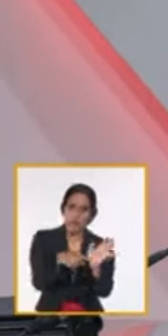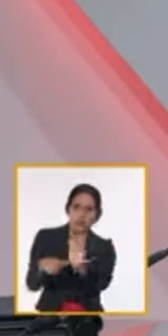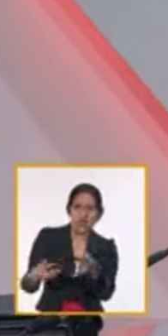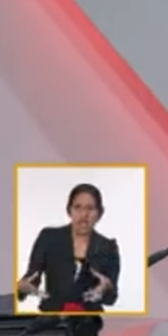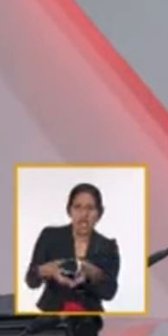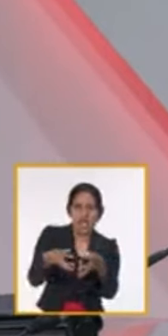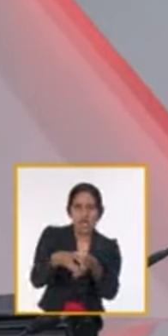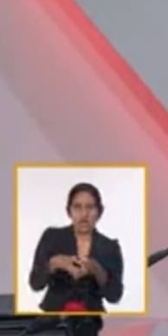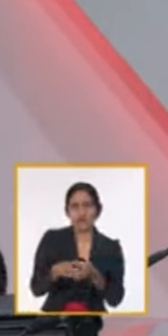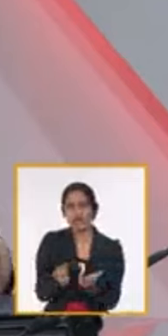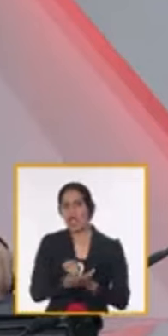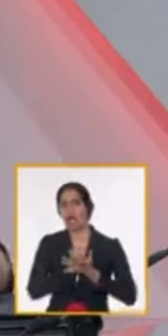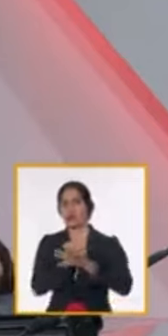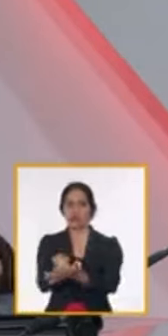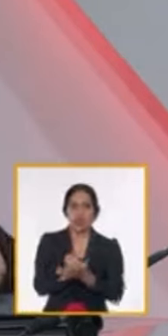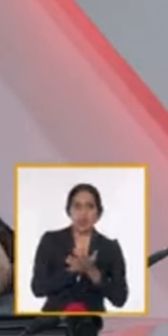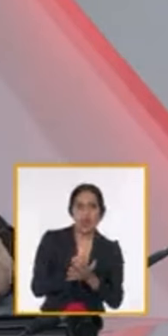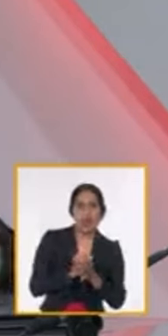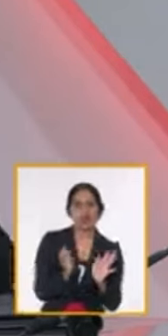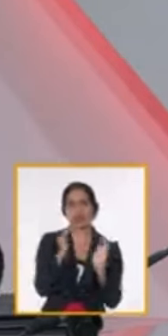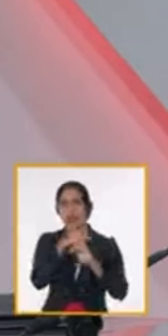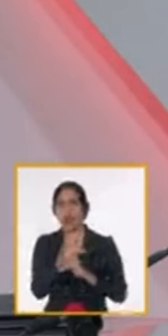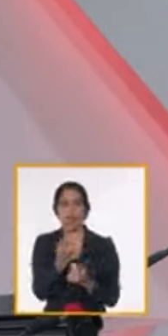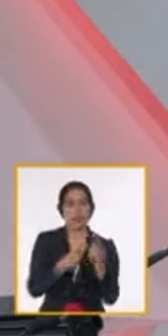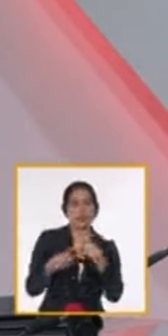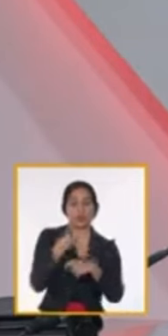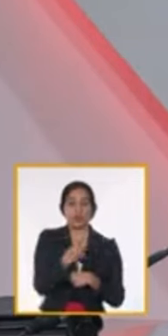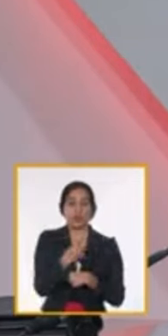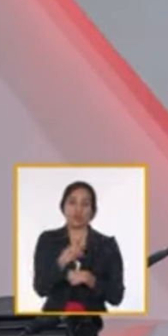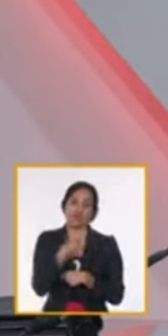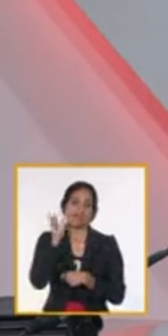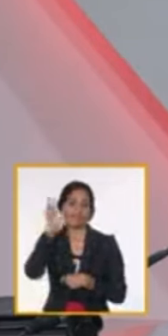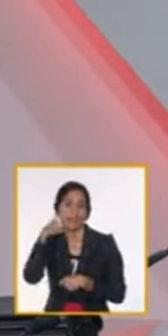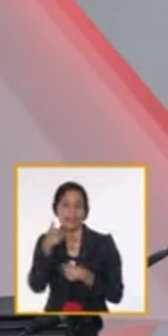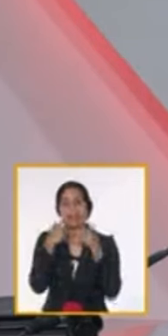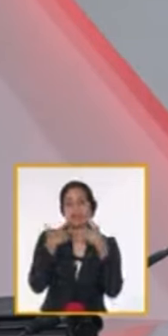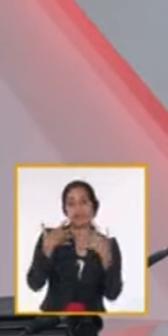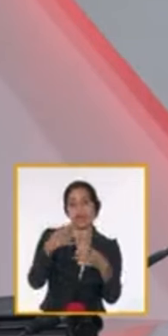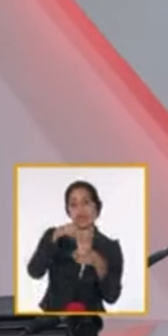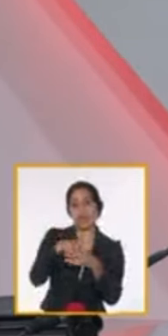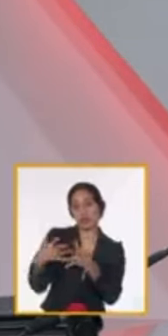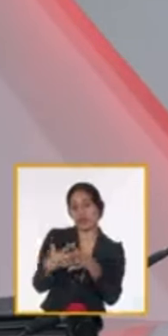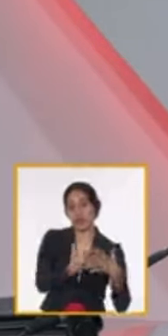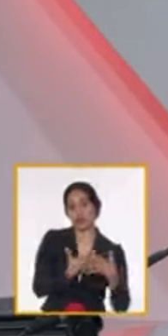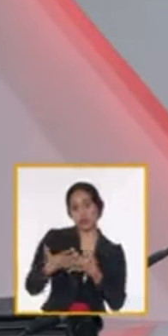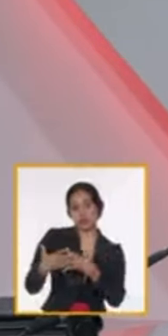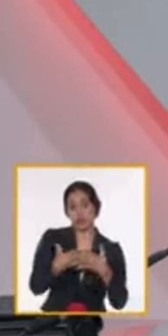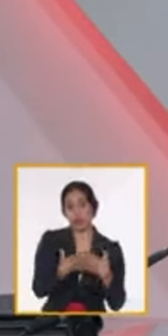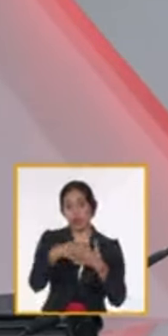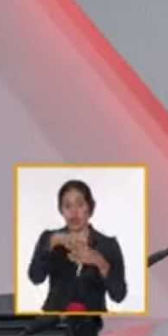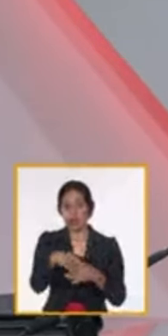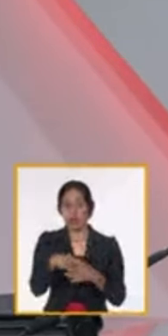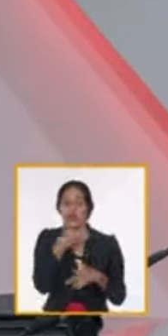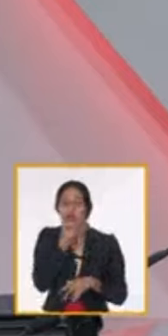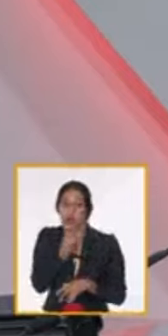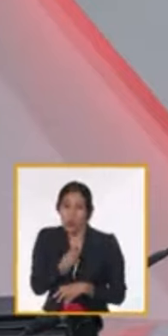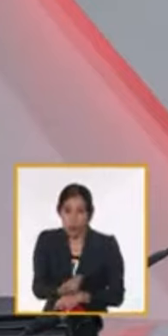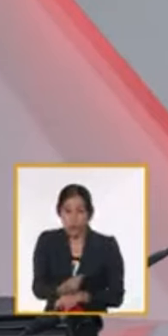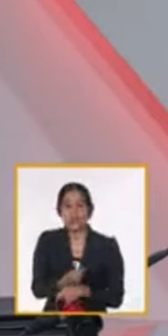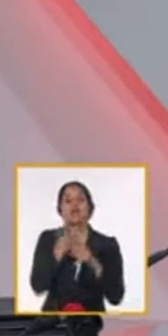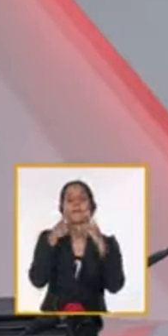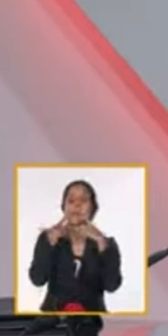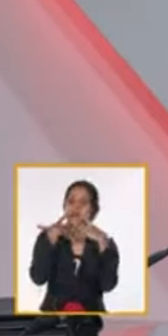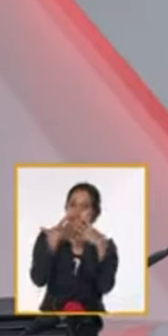total apoyo a la actuación del gobierno de los Estados Unidos dentro de la sociedad estadounidense y que los jóvenes son la cara